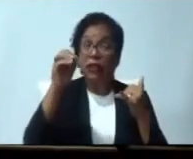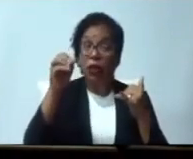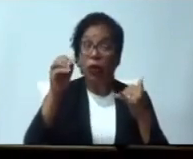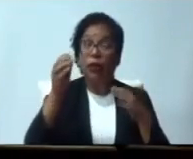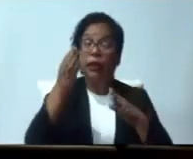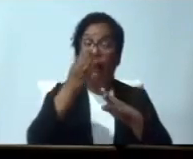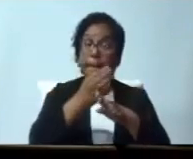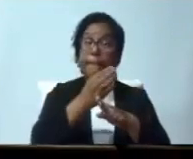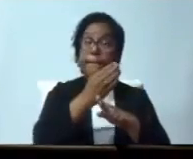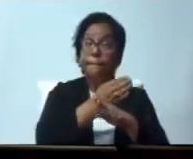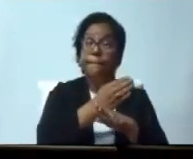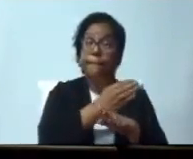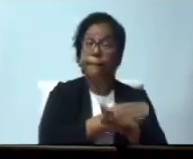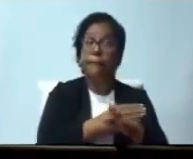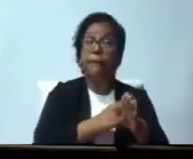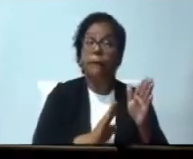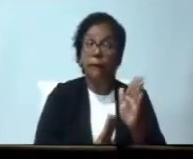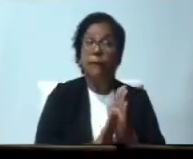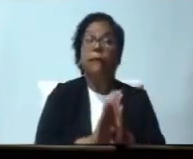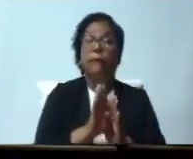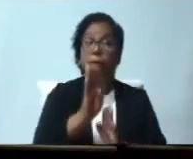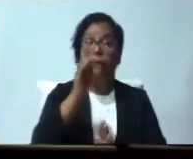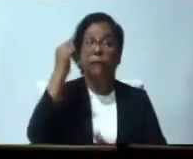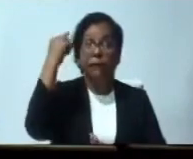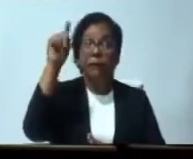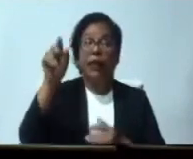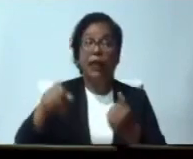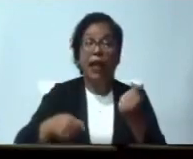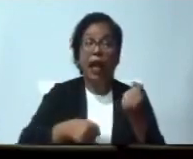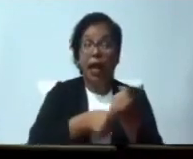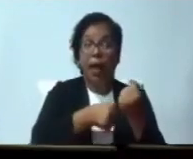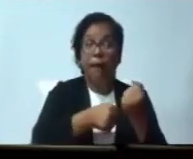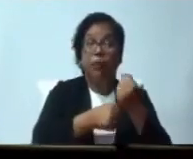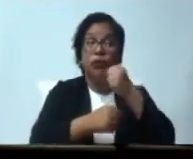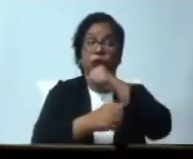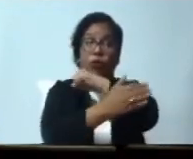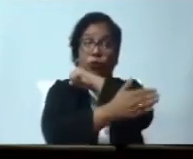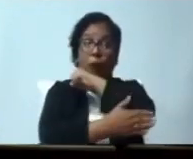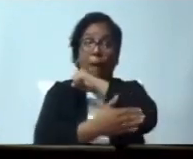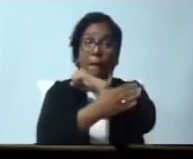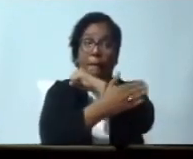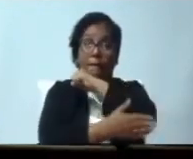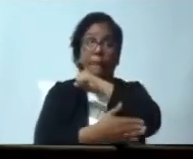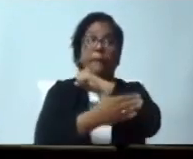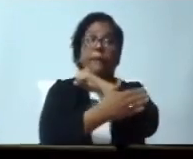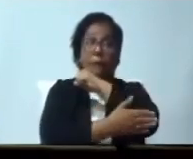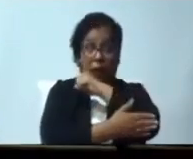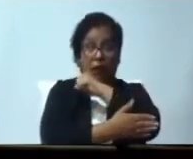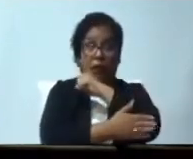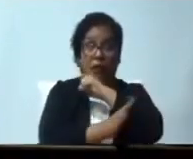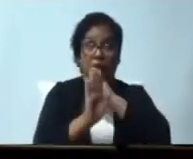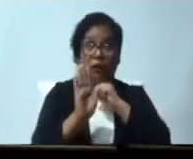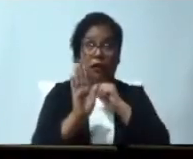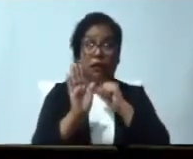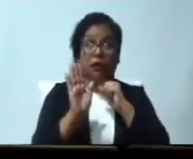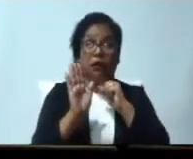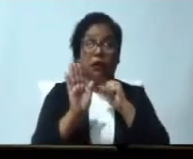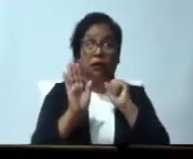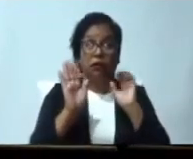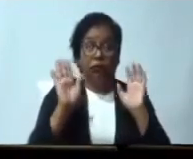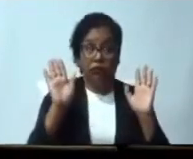seguir contribuyendo a este país, usted decirle que a un empleado, porque le puedan hacer que